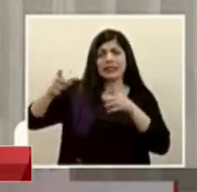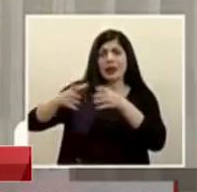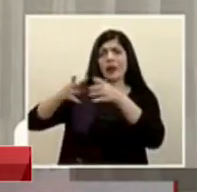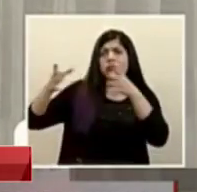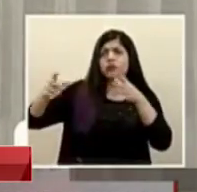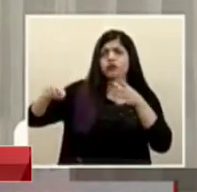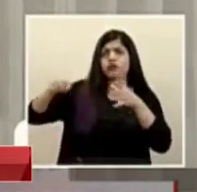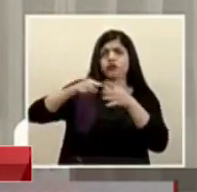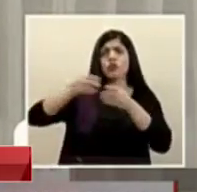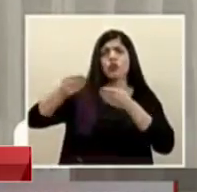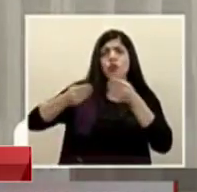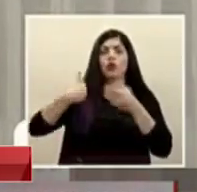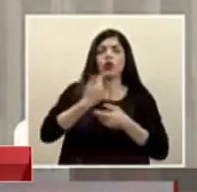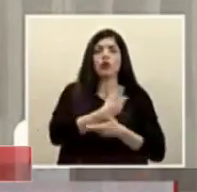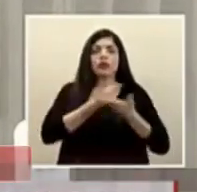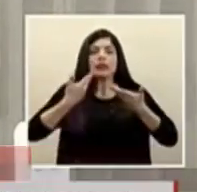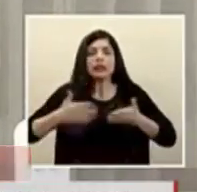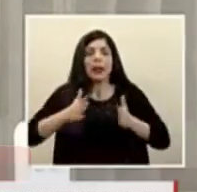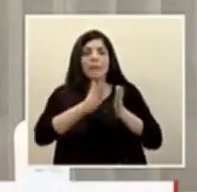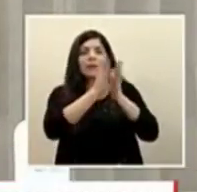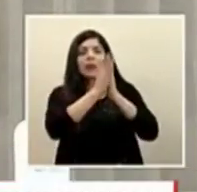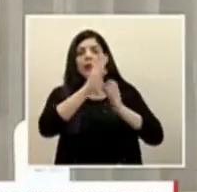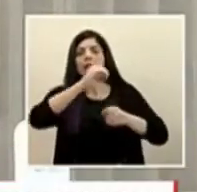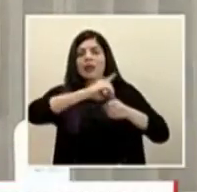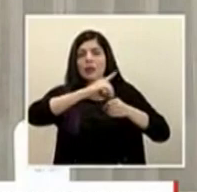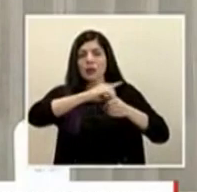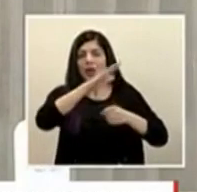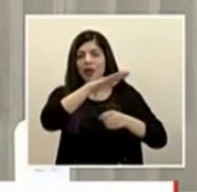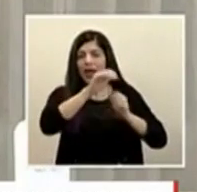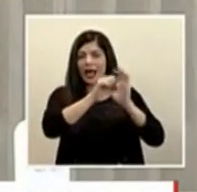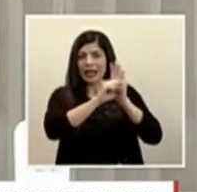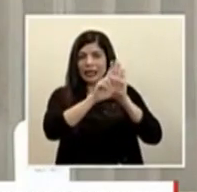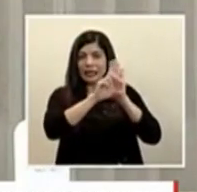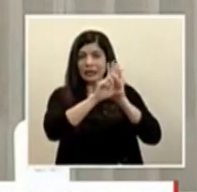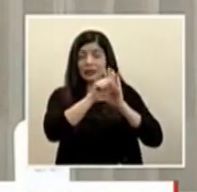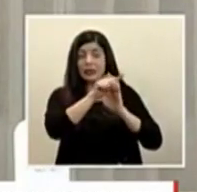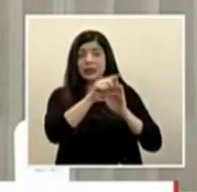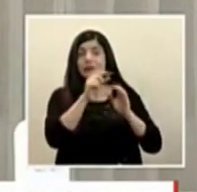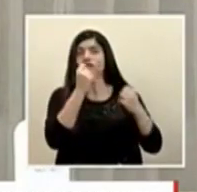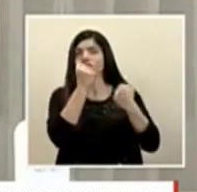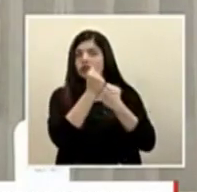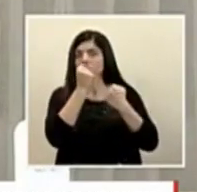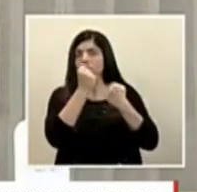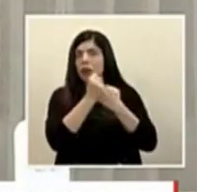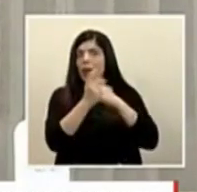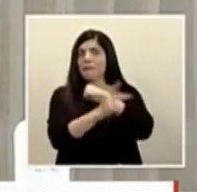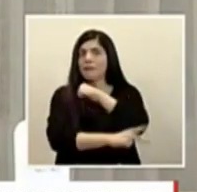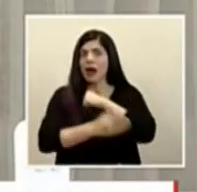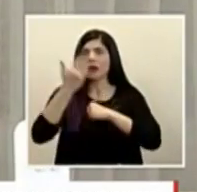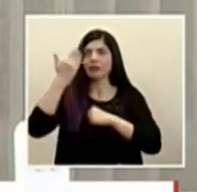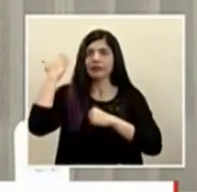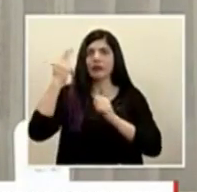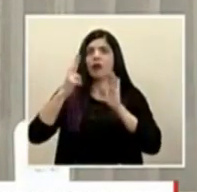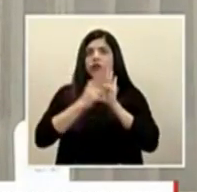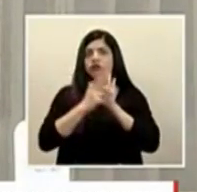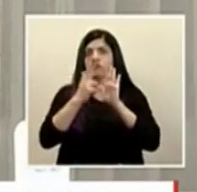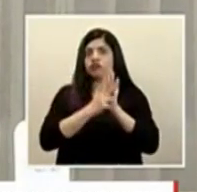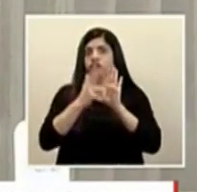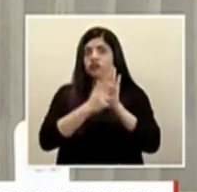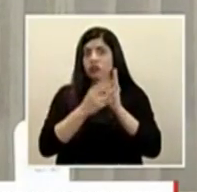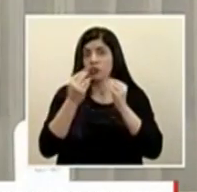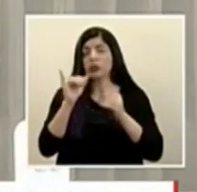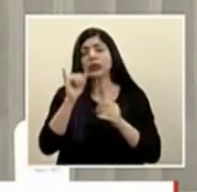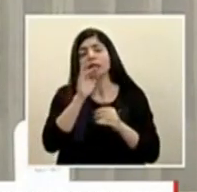solicitamos al Congreso, a los diputados y a las diputadas, como han apoyado al país en otras aprobaciones en días recientes,